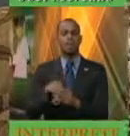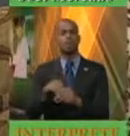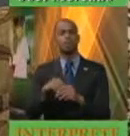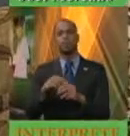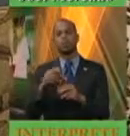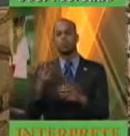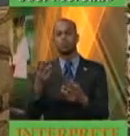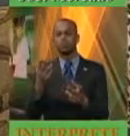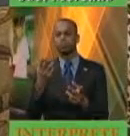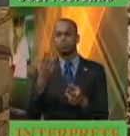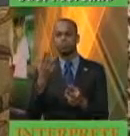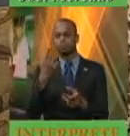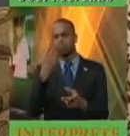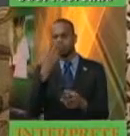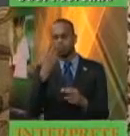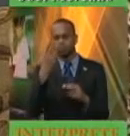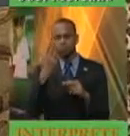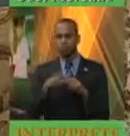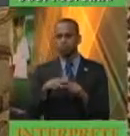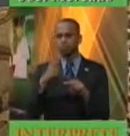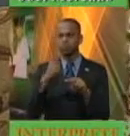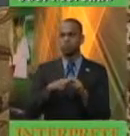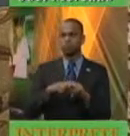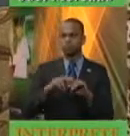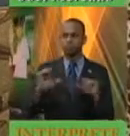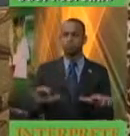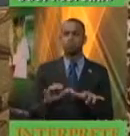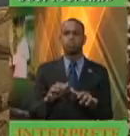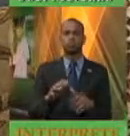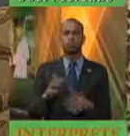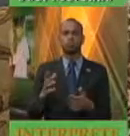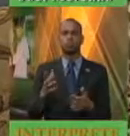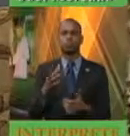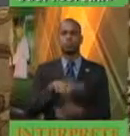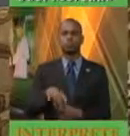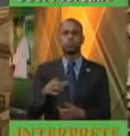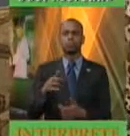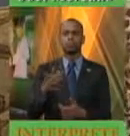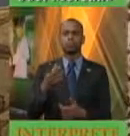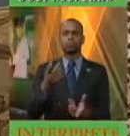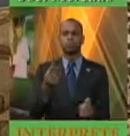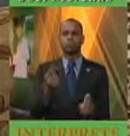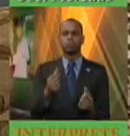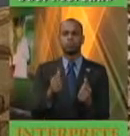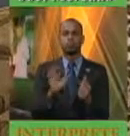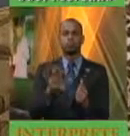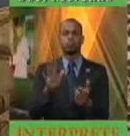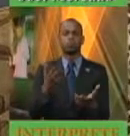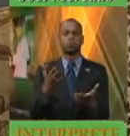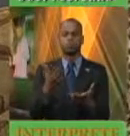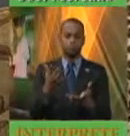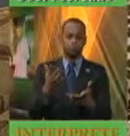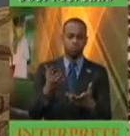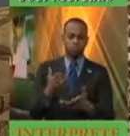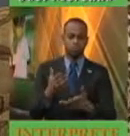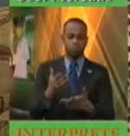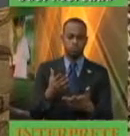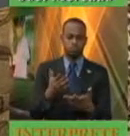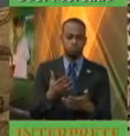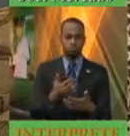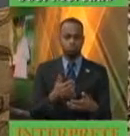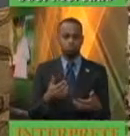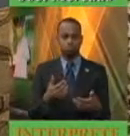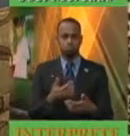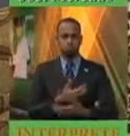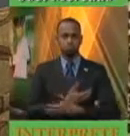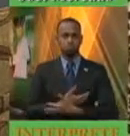recrearse. Claro. Una madre que vaya al parque a recrearse con su bebé en el coche, esta rampa le va a servir de mucho, no